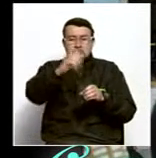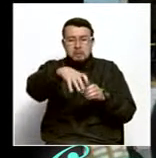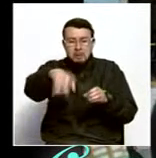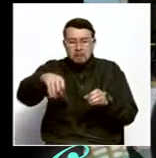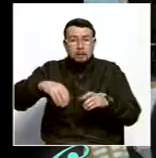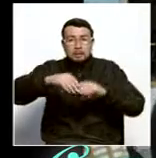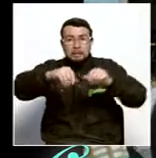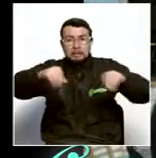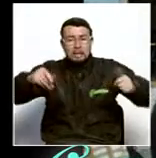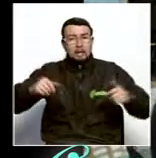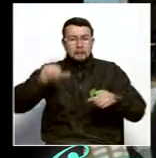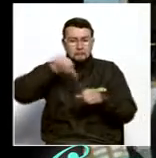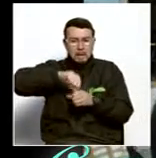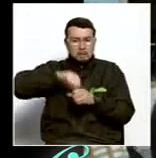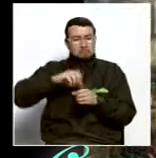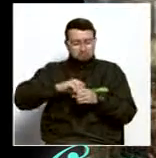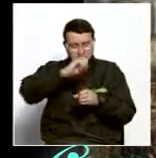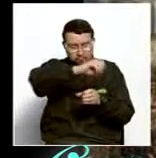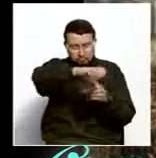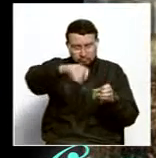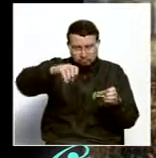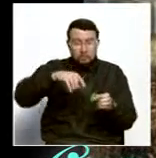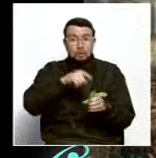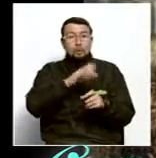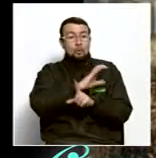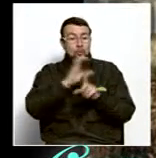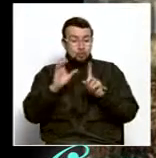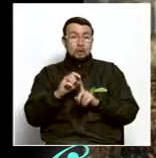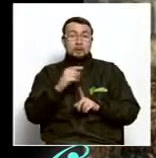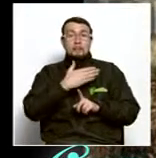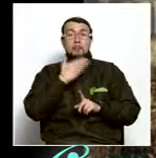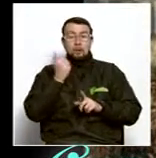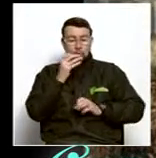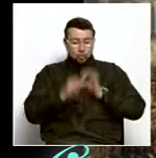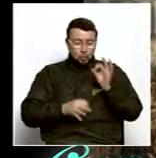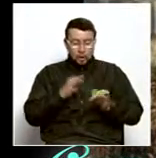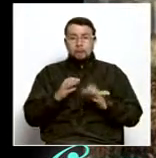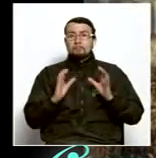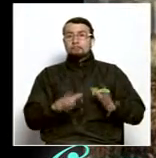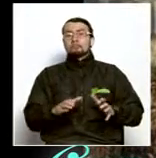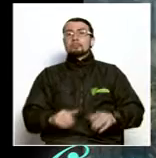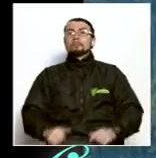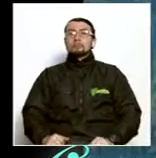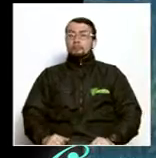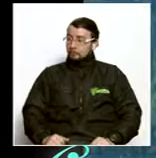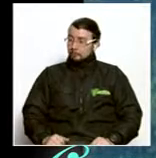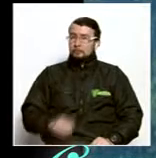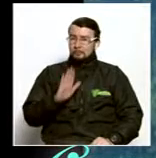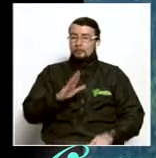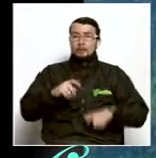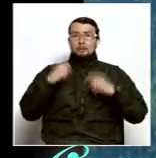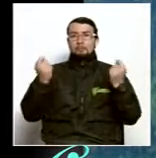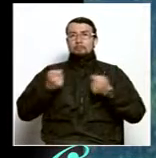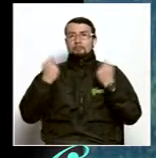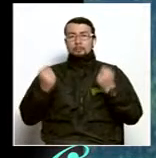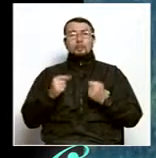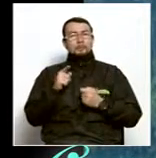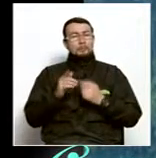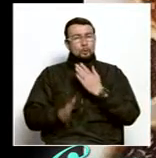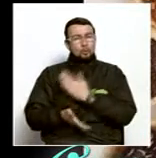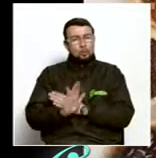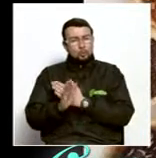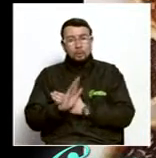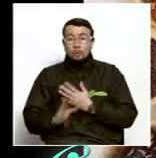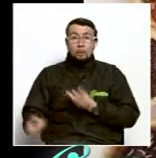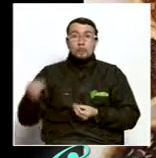empecemos a cambiar ese chip y esa cultura por el cuidado de la tierra. Sí, vamos a ir a este corte comerciales y ya continuamos con